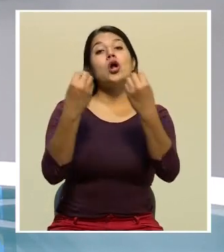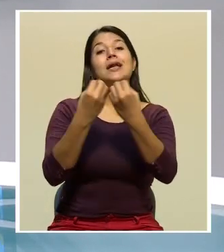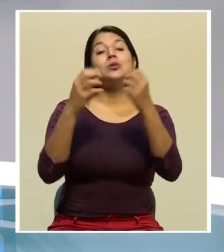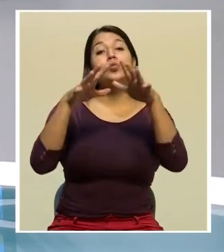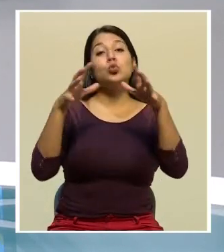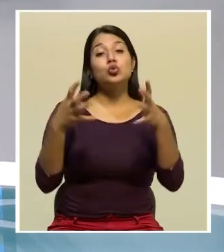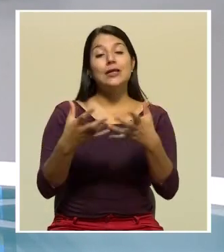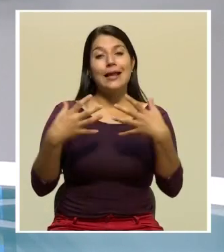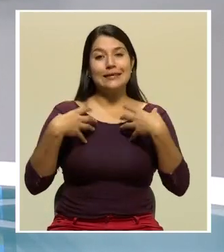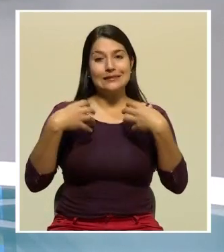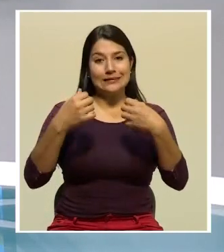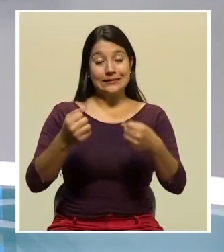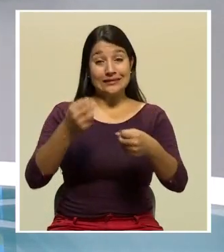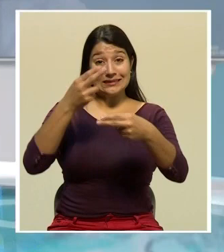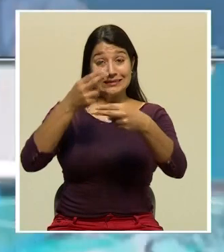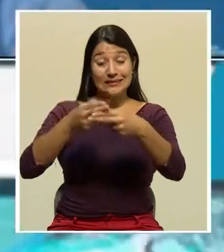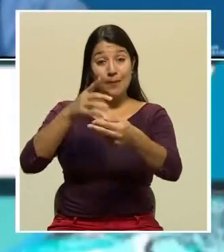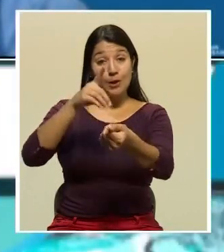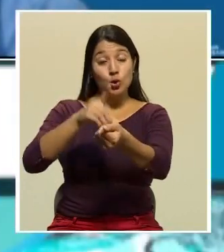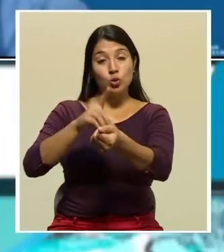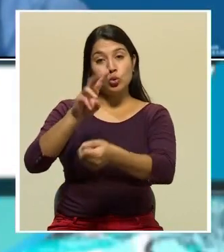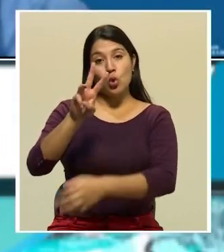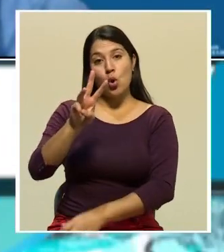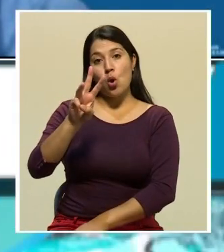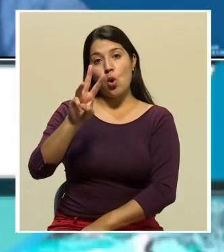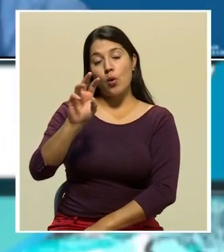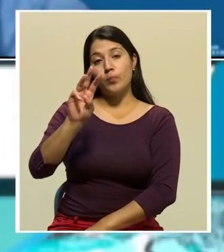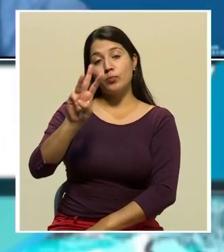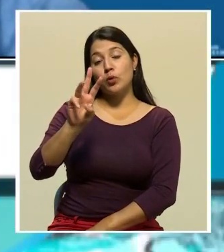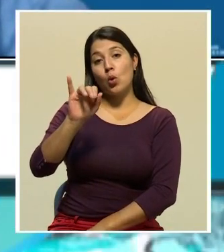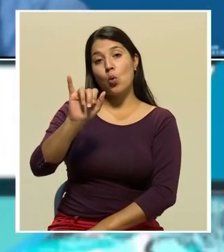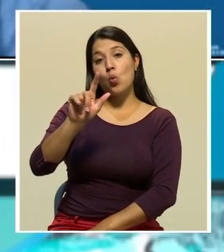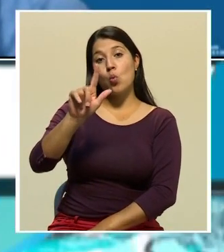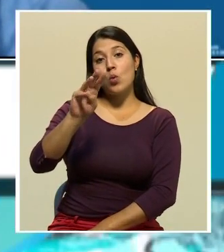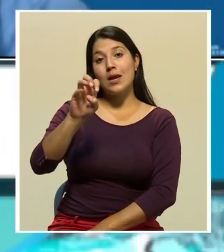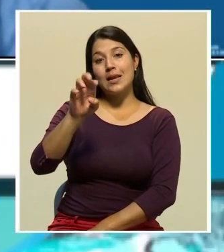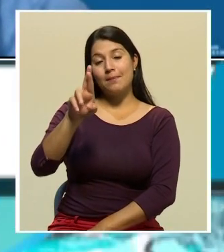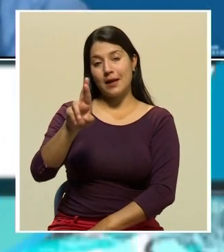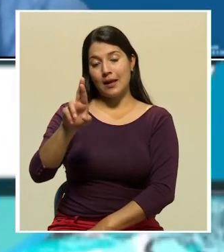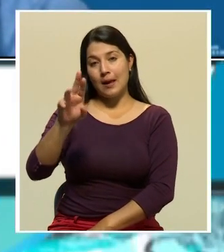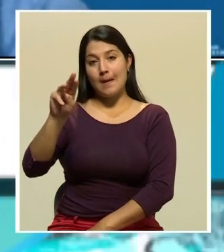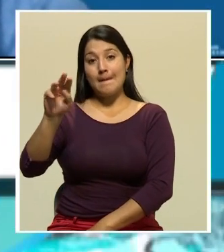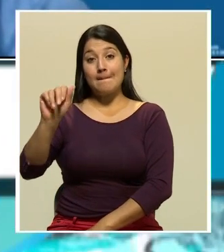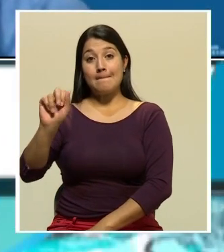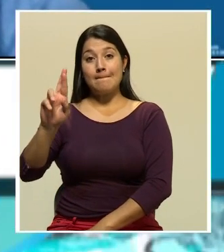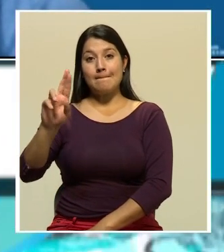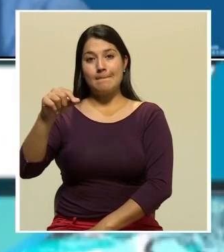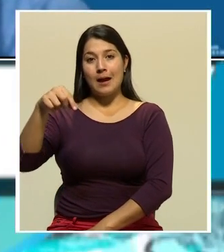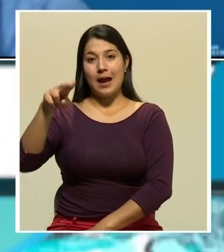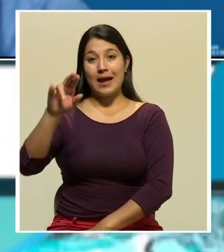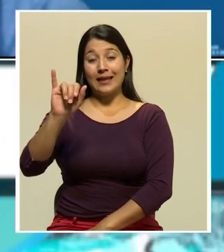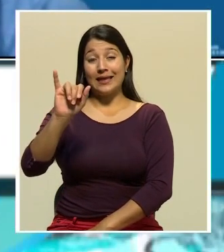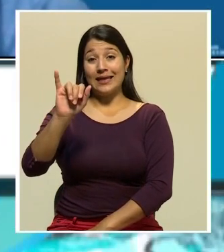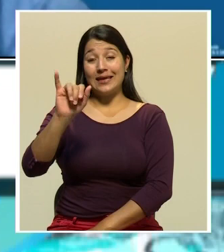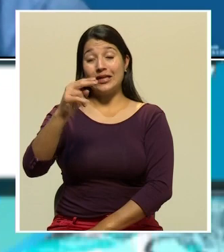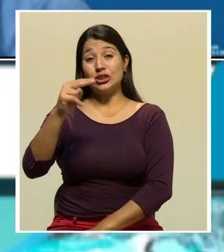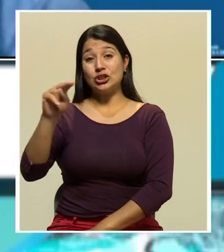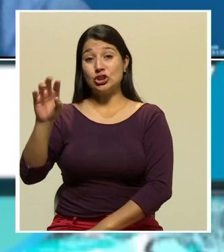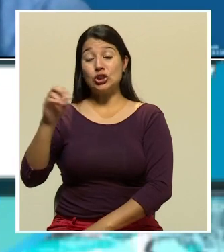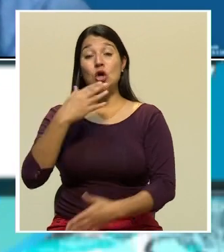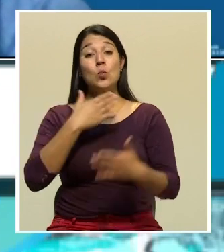el doctor Wilber Marquiño. Buenas noches, doctor Marquiño. Gracias por estar en el set de Costa Rica